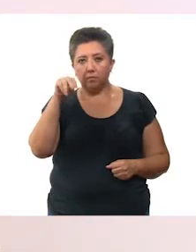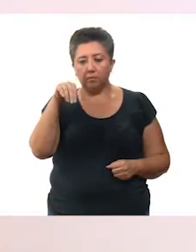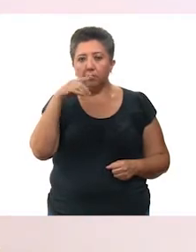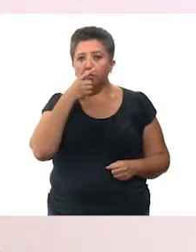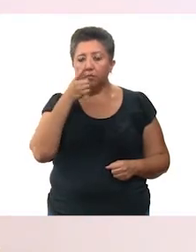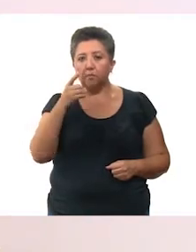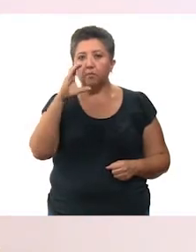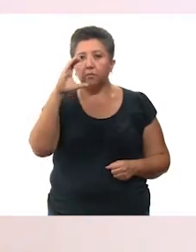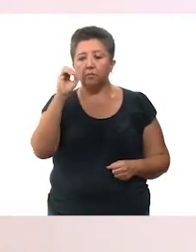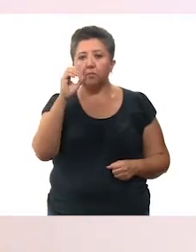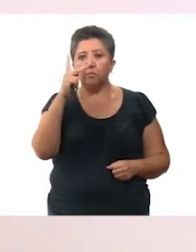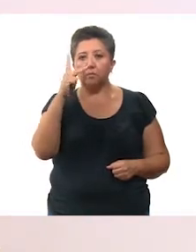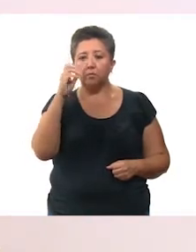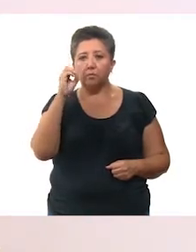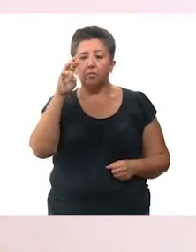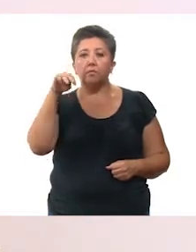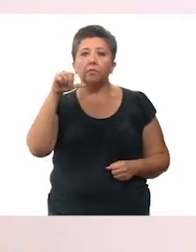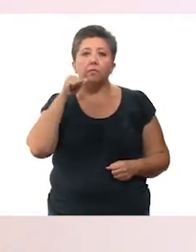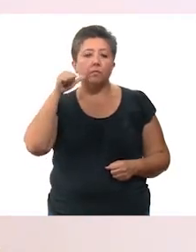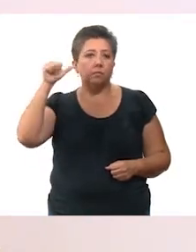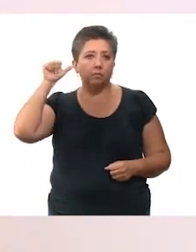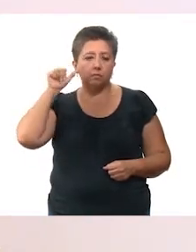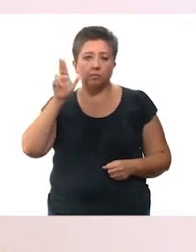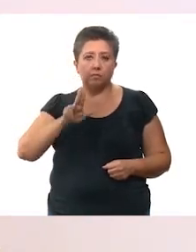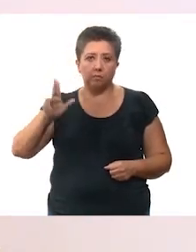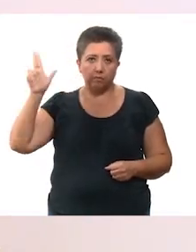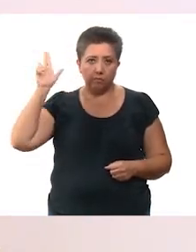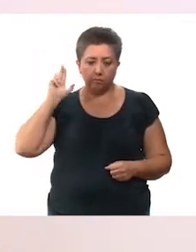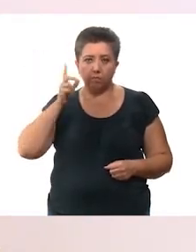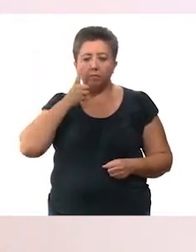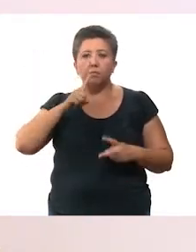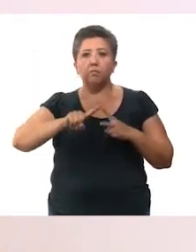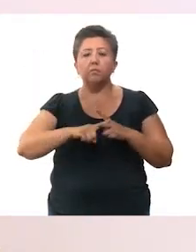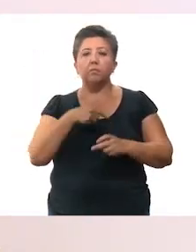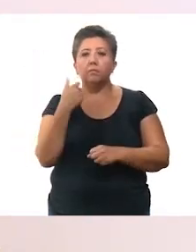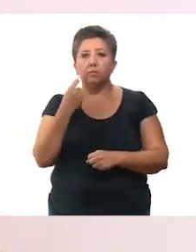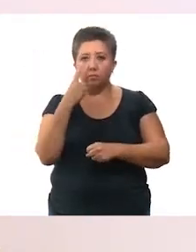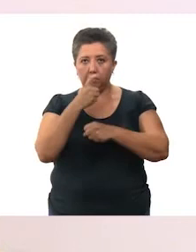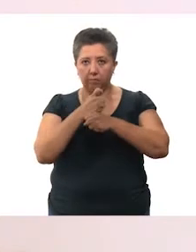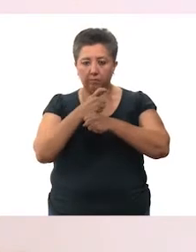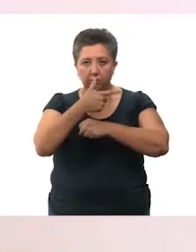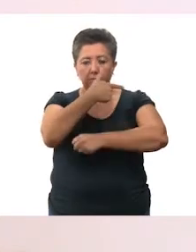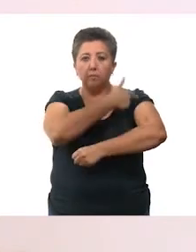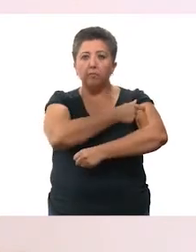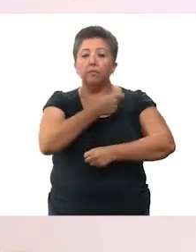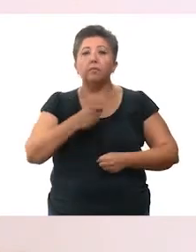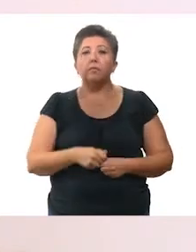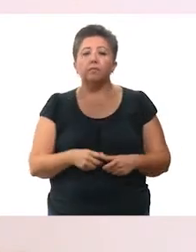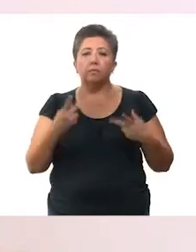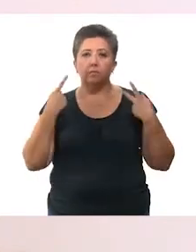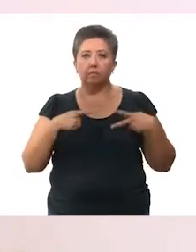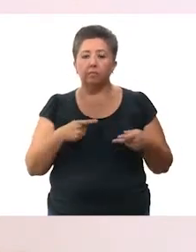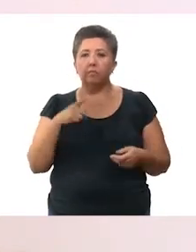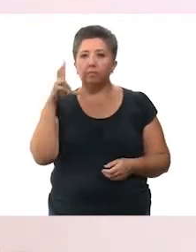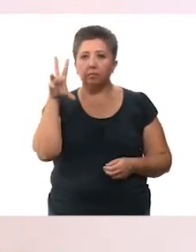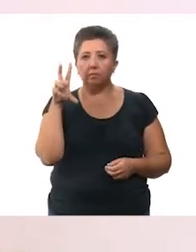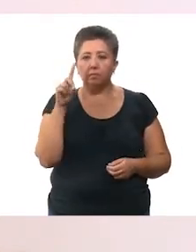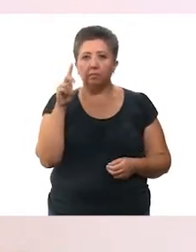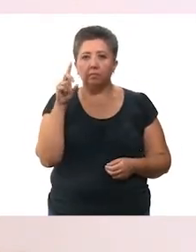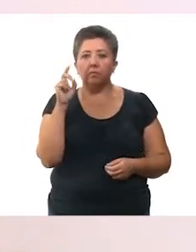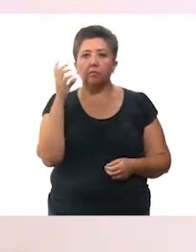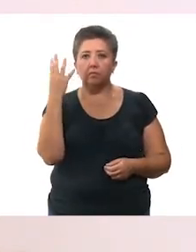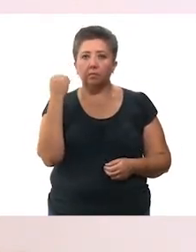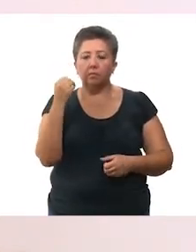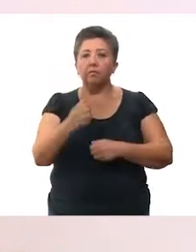Soncahuich y Copomá. Ayer martes 13 comenzó la aplicación de la primera dosis de vacunas para las personas de 30